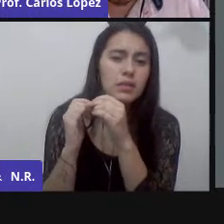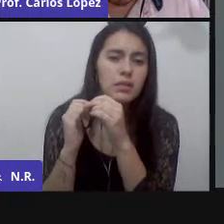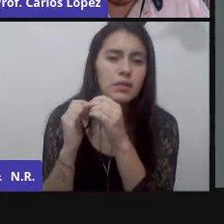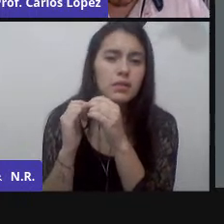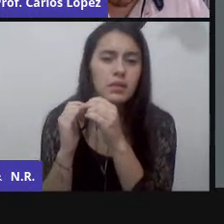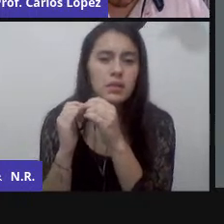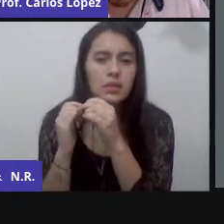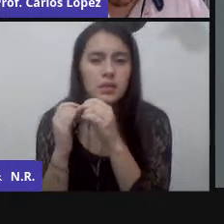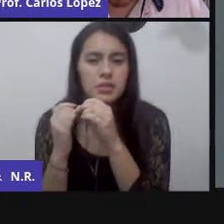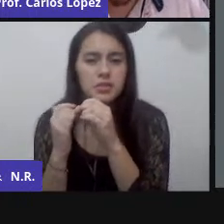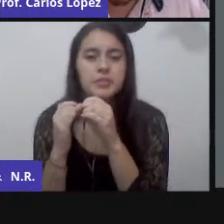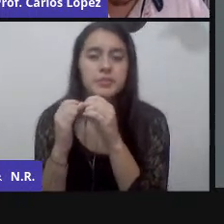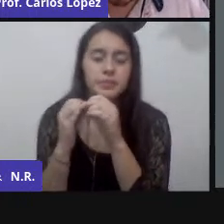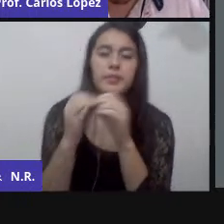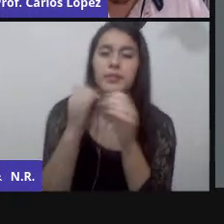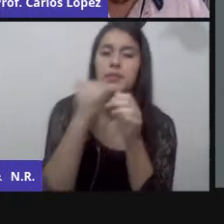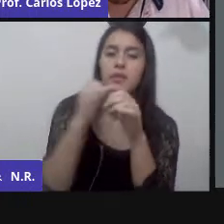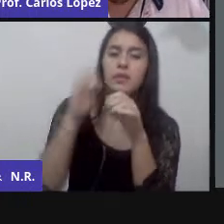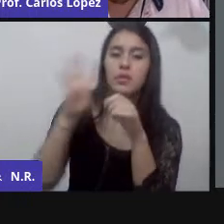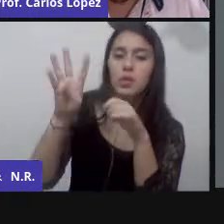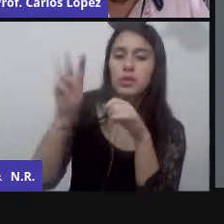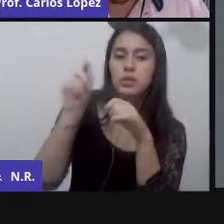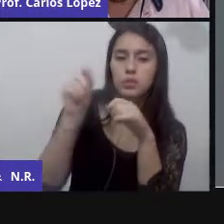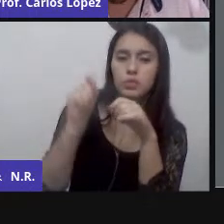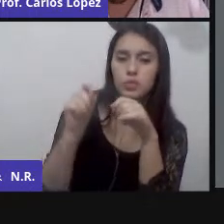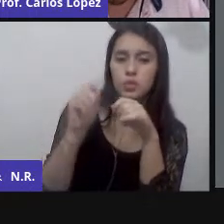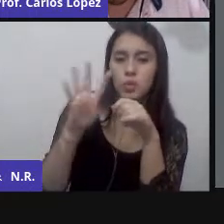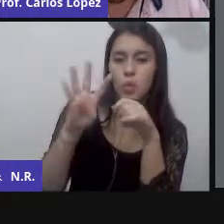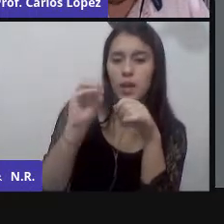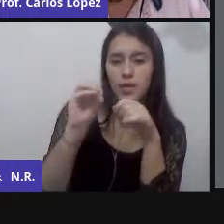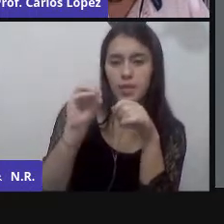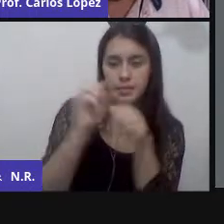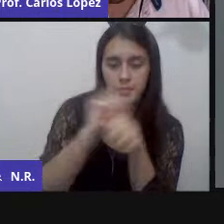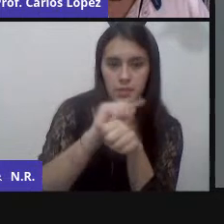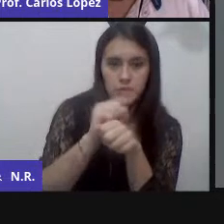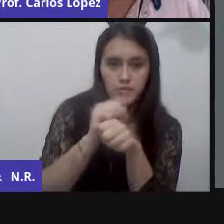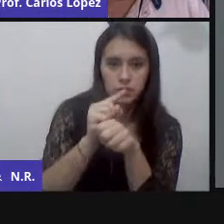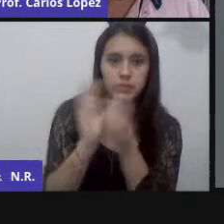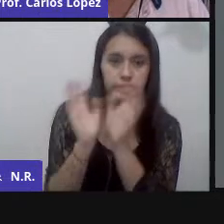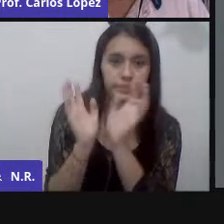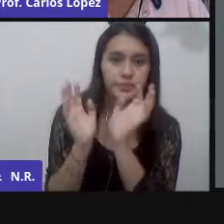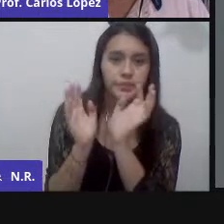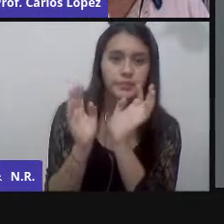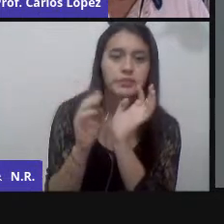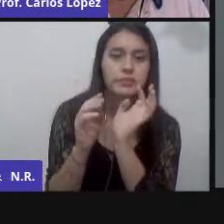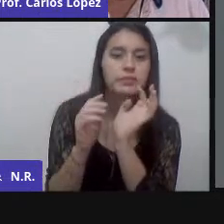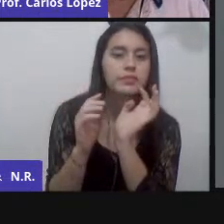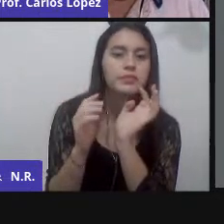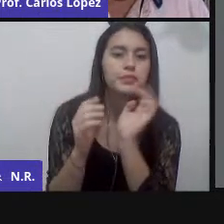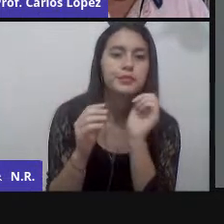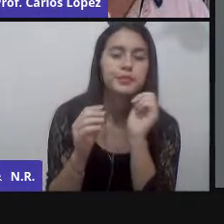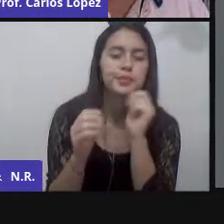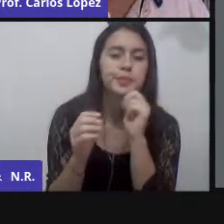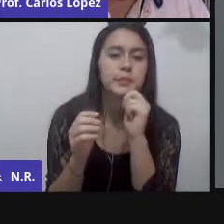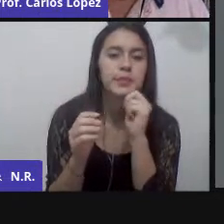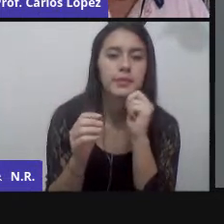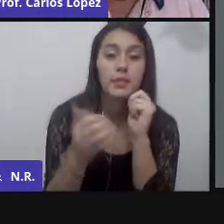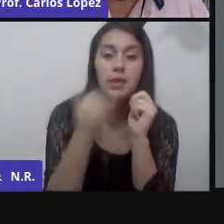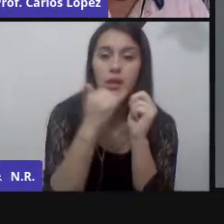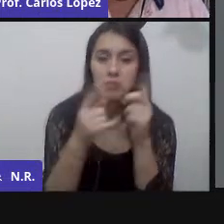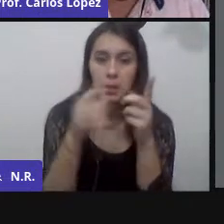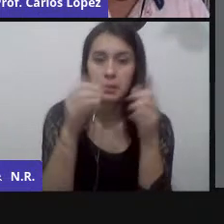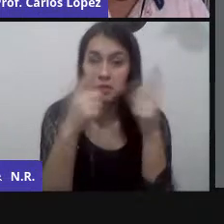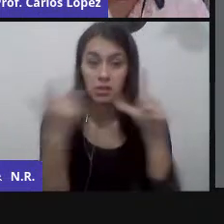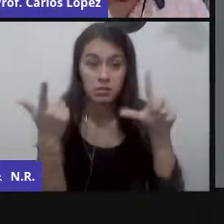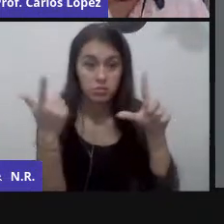tarde de hoy. Ah, ya. 4:40, pues, para que no nos pongamos listo, ahí está. Y simplemente le